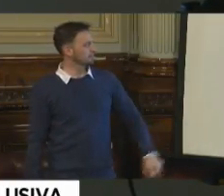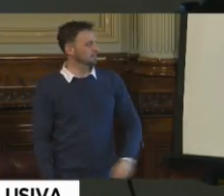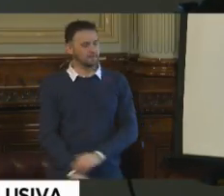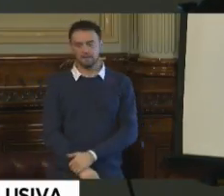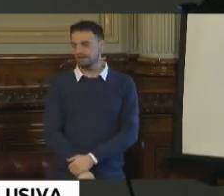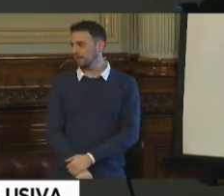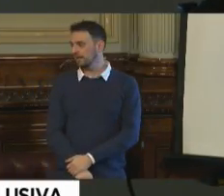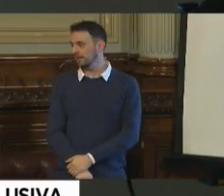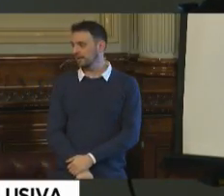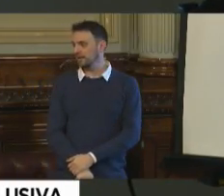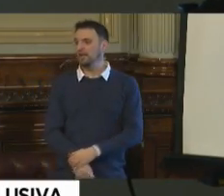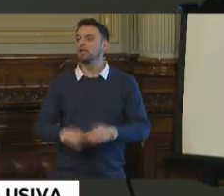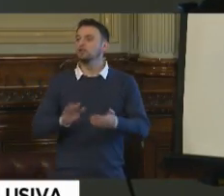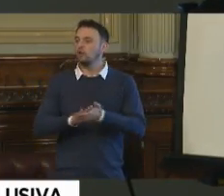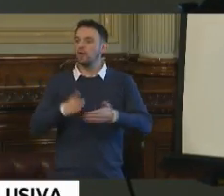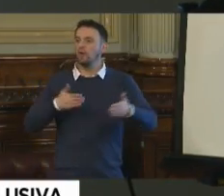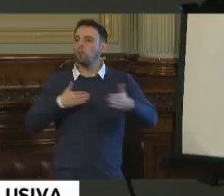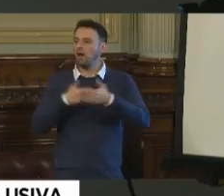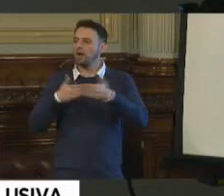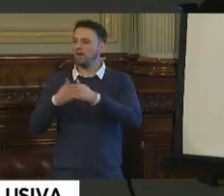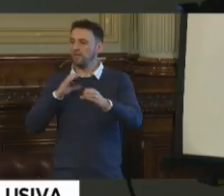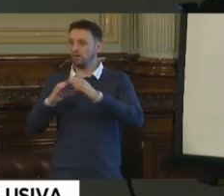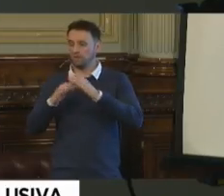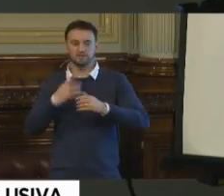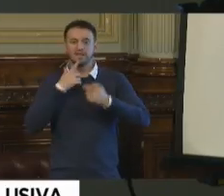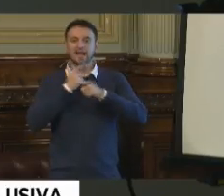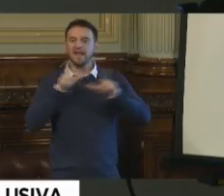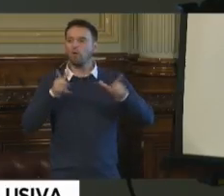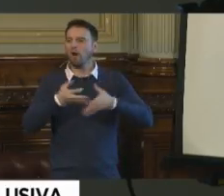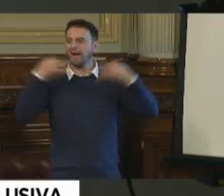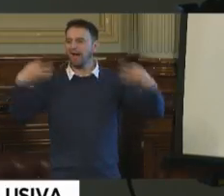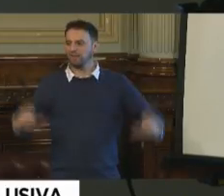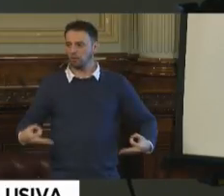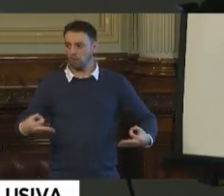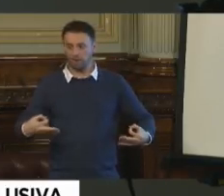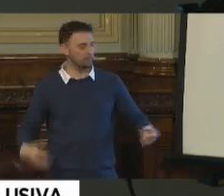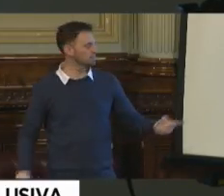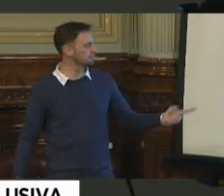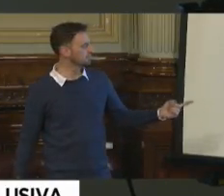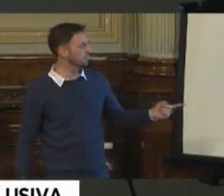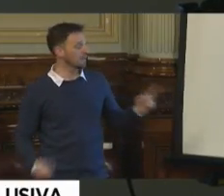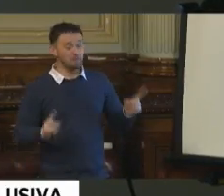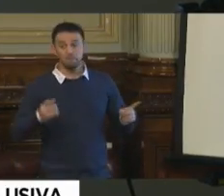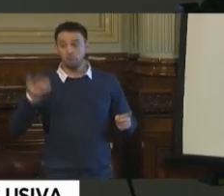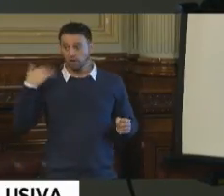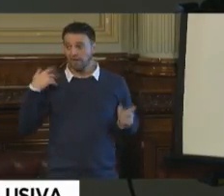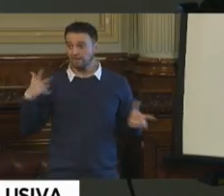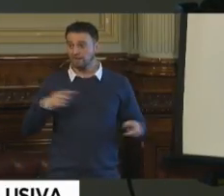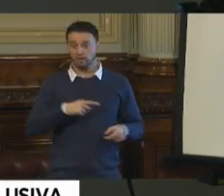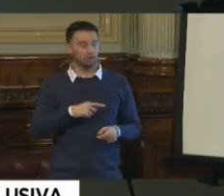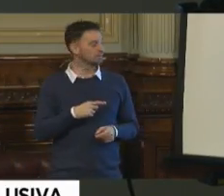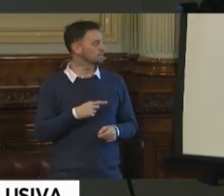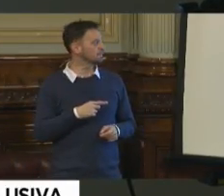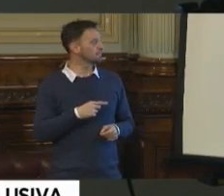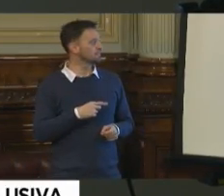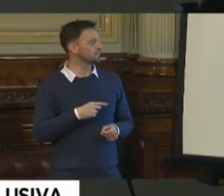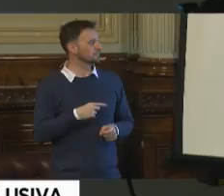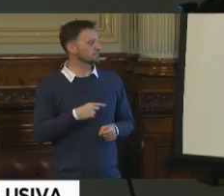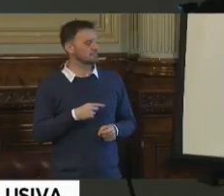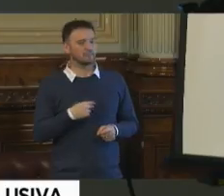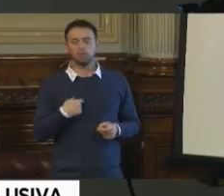abordar el tema de las barreras es el lenguaje adecuado como hablaba al principio acerca de